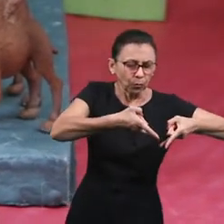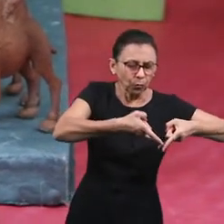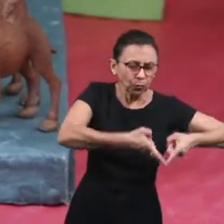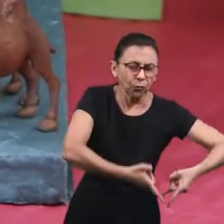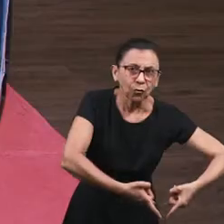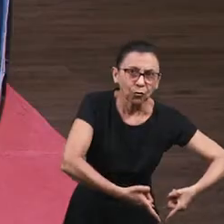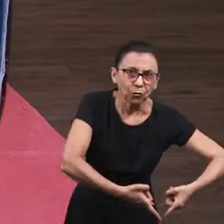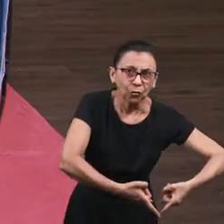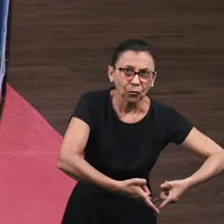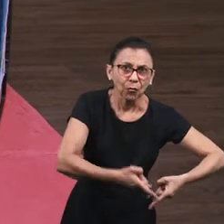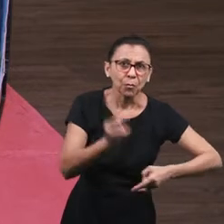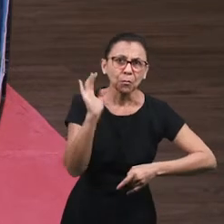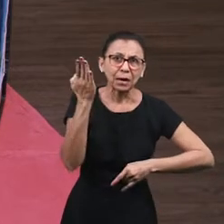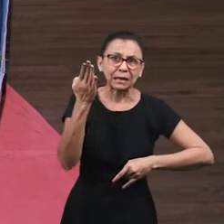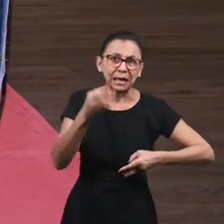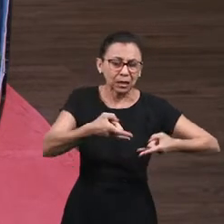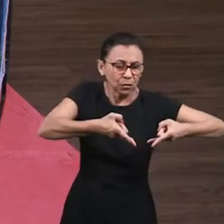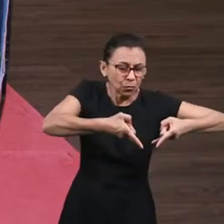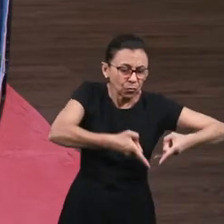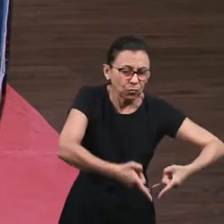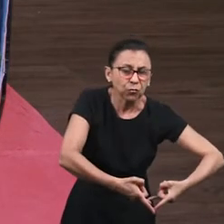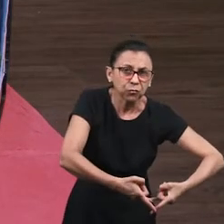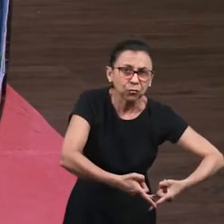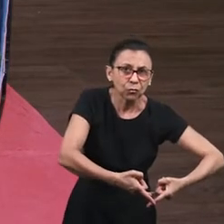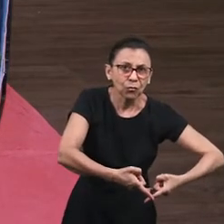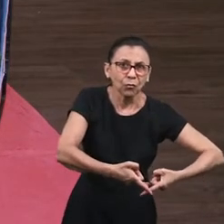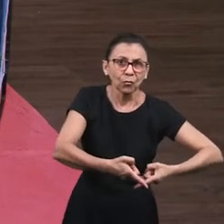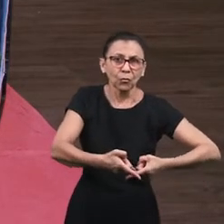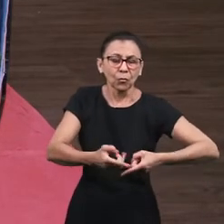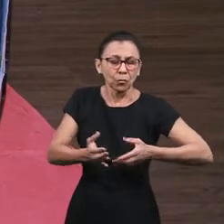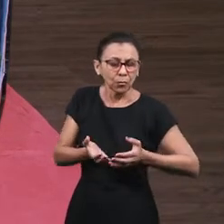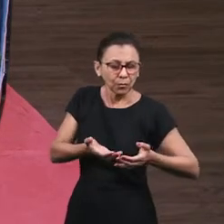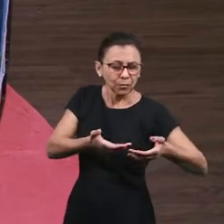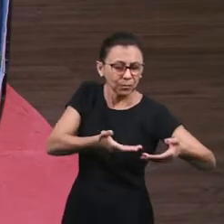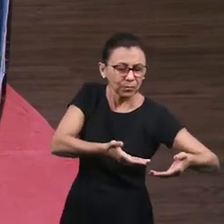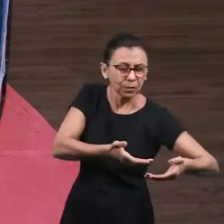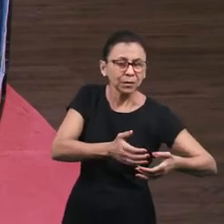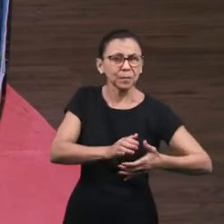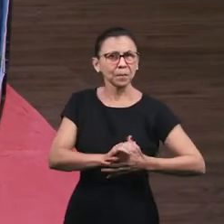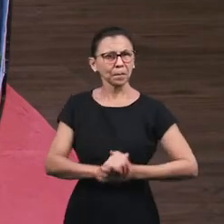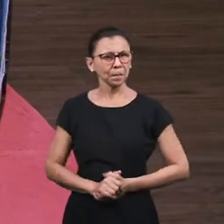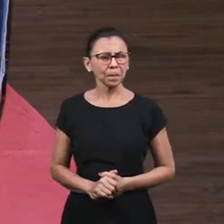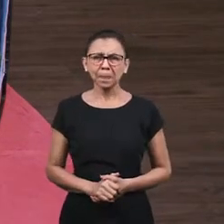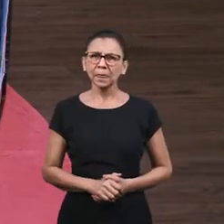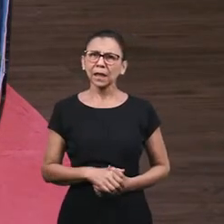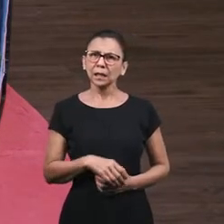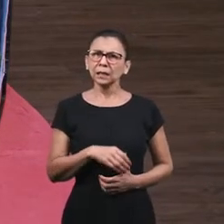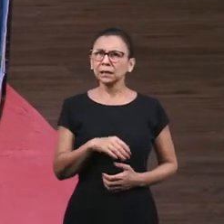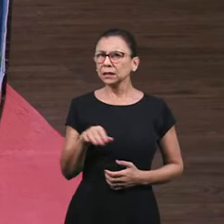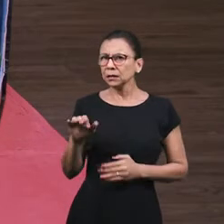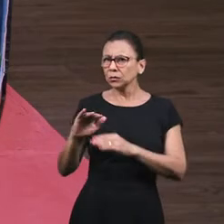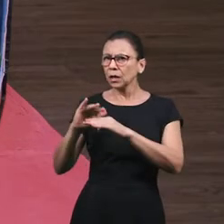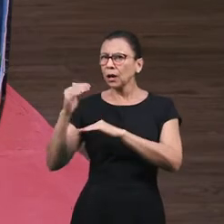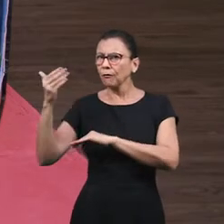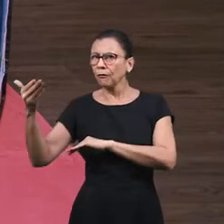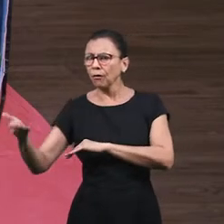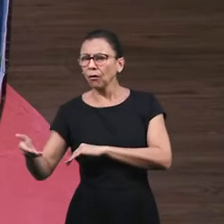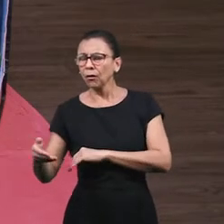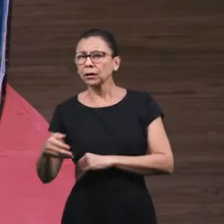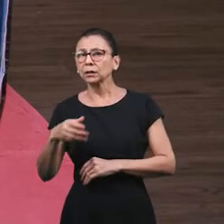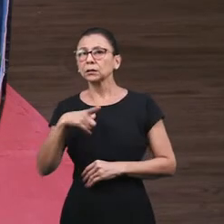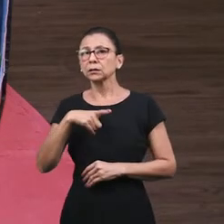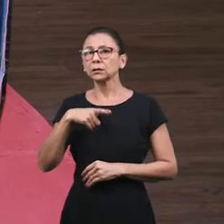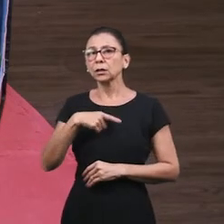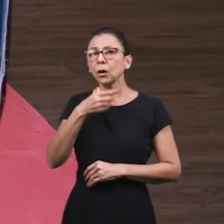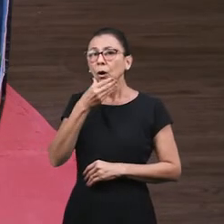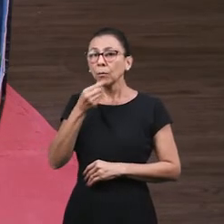Allí cerca de aquella región habían pastores que estaban cuidando de sus ovejas, de su rebaño durante la